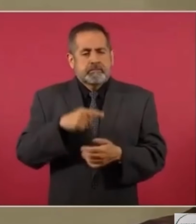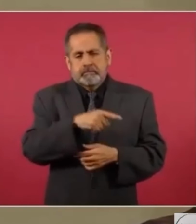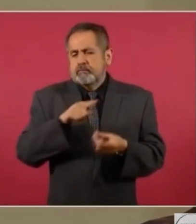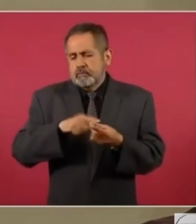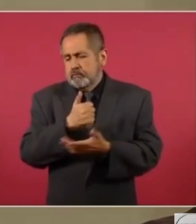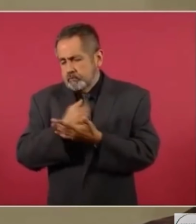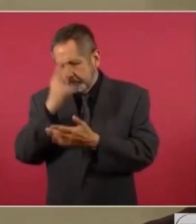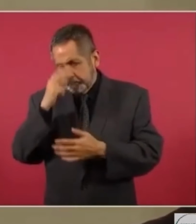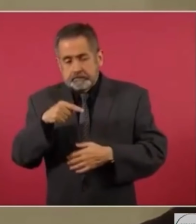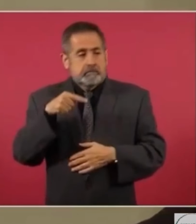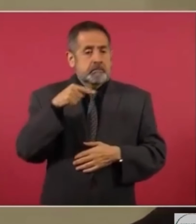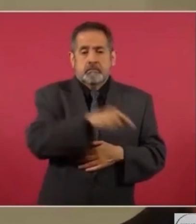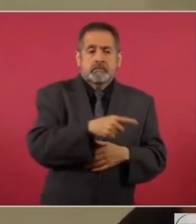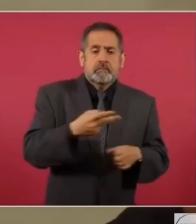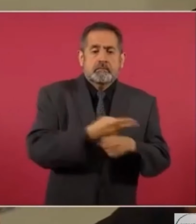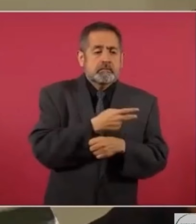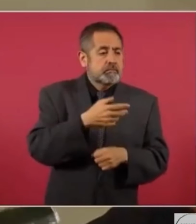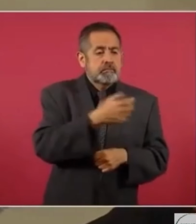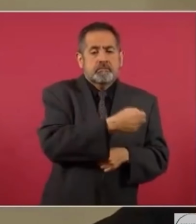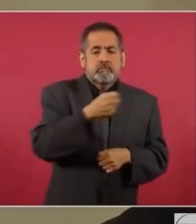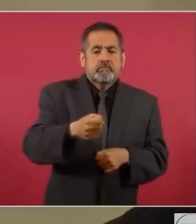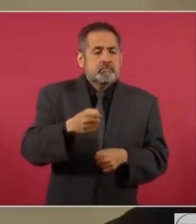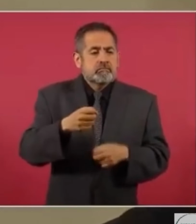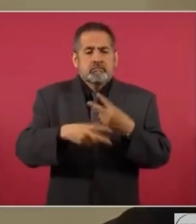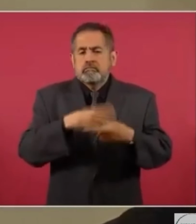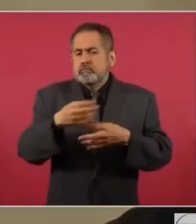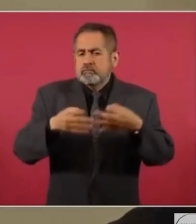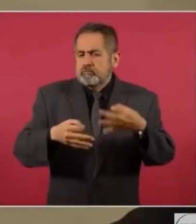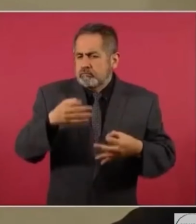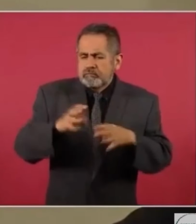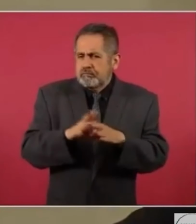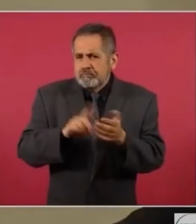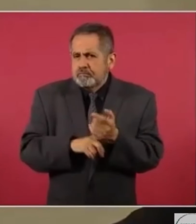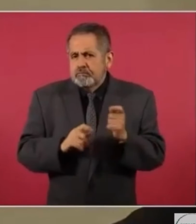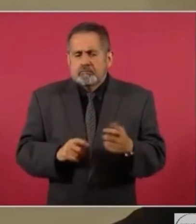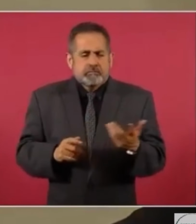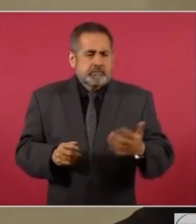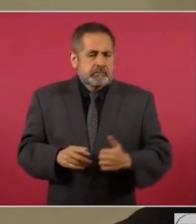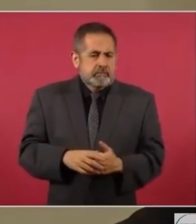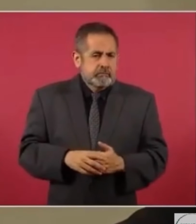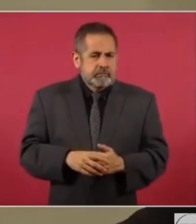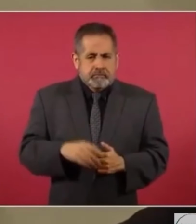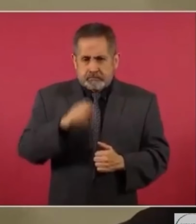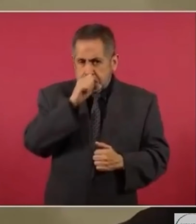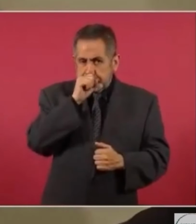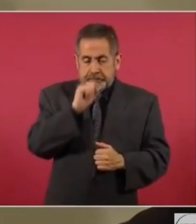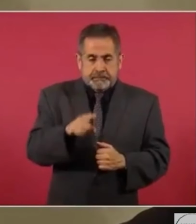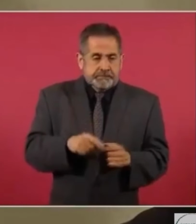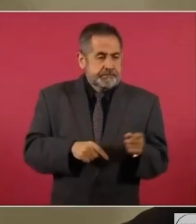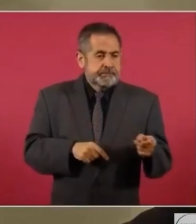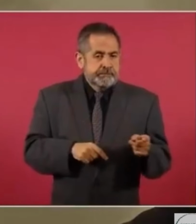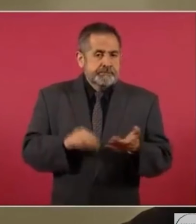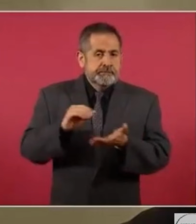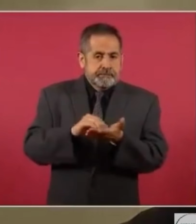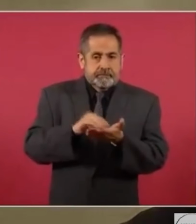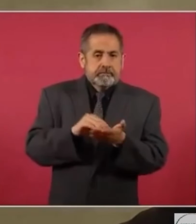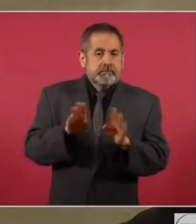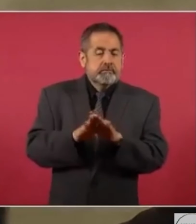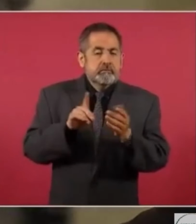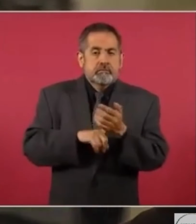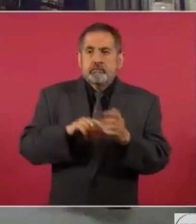¿Cuál es el proceso al que se les va a someter? Y también esto se sigue dando, bueno, en